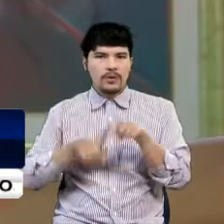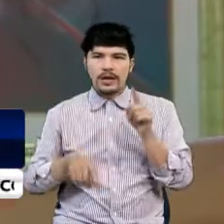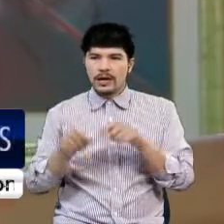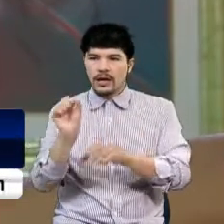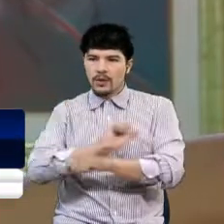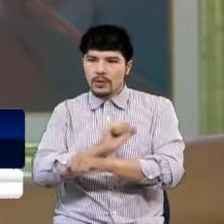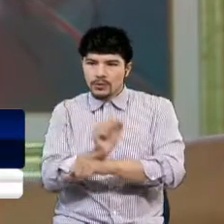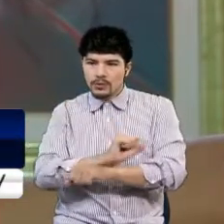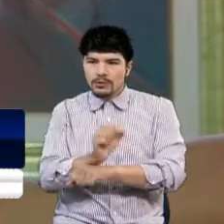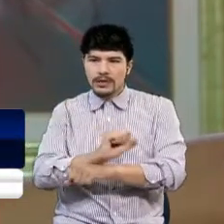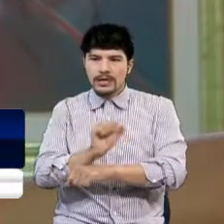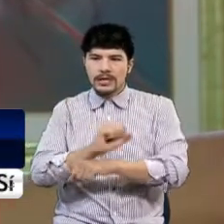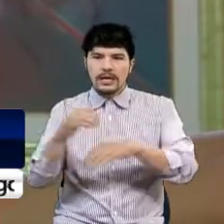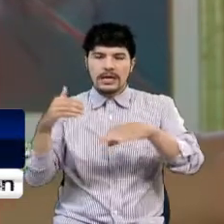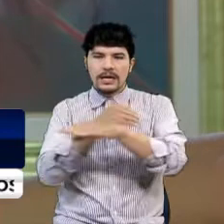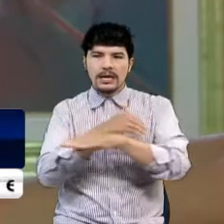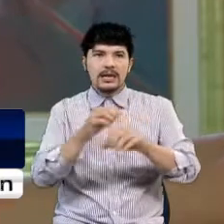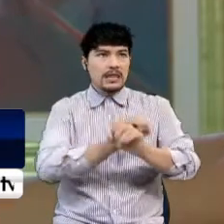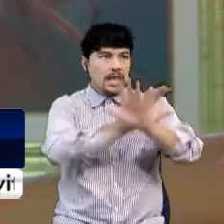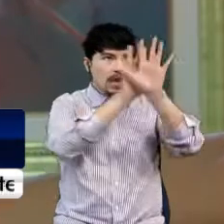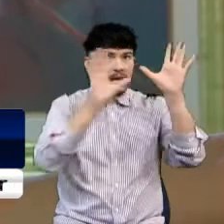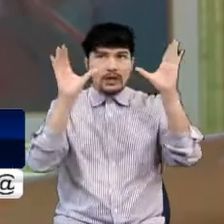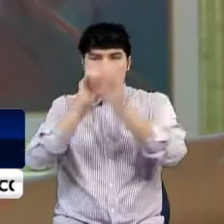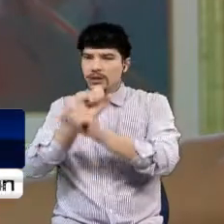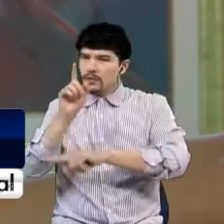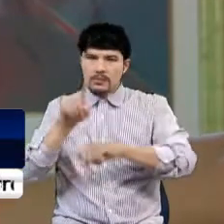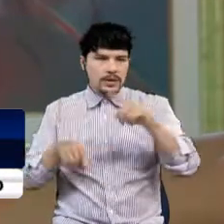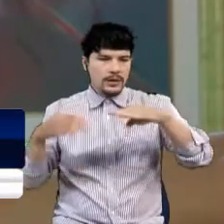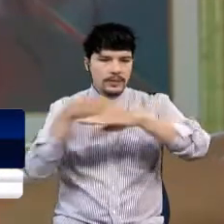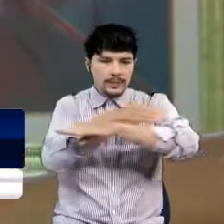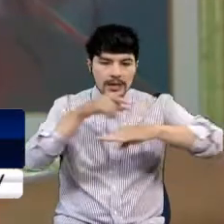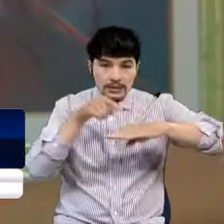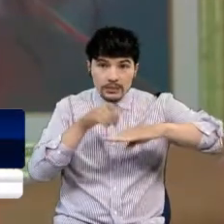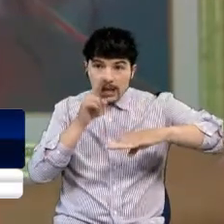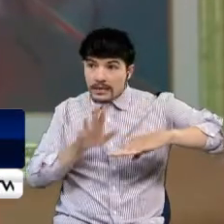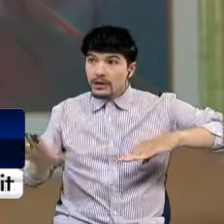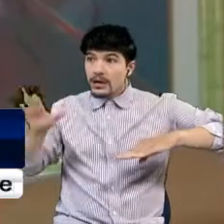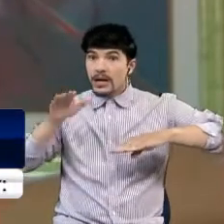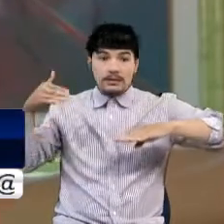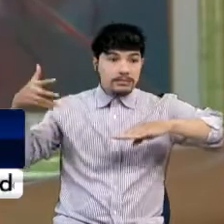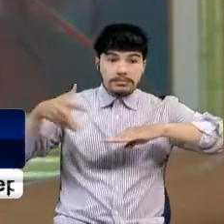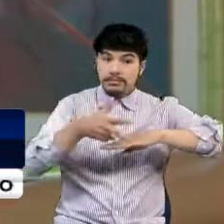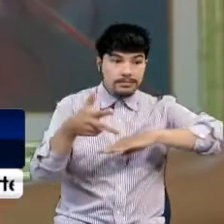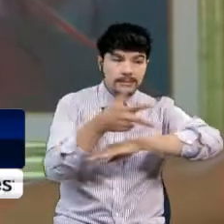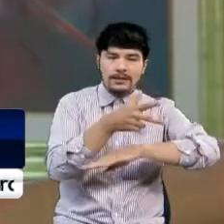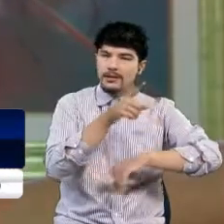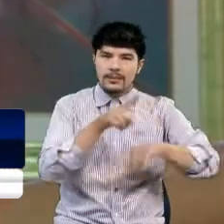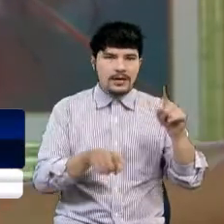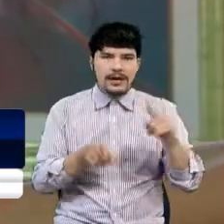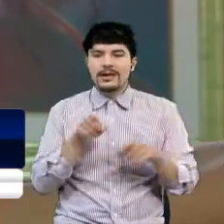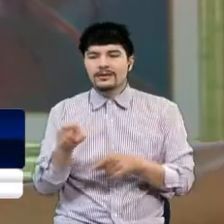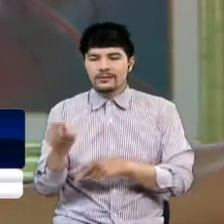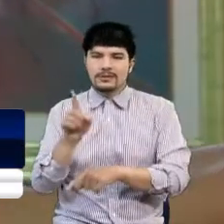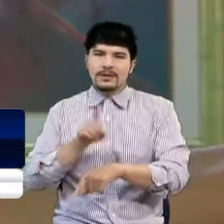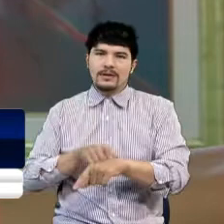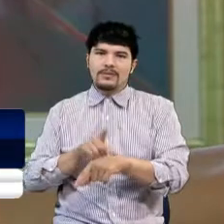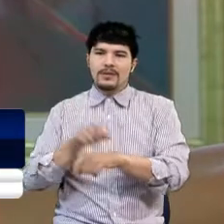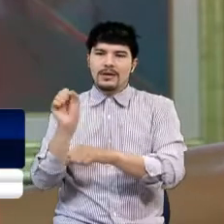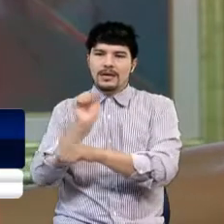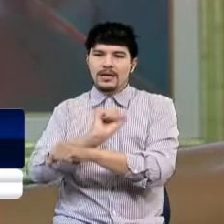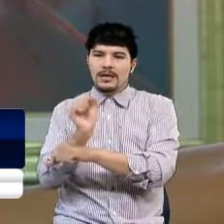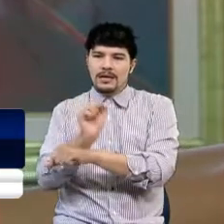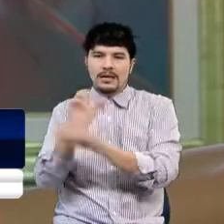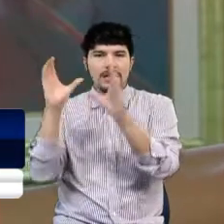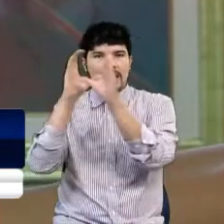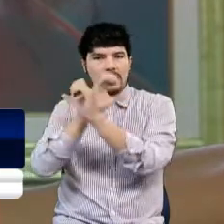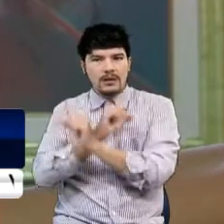carretera no puede conducir a ninguna hora ni de día ni de noche estos muchachos lamentablemente pues fue en horas de la noche y estaba en una carretera nacional